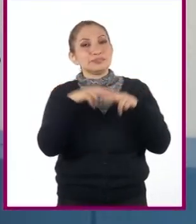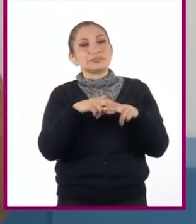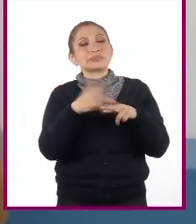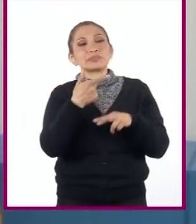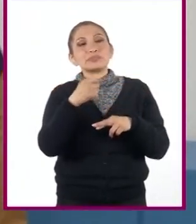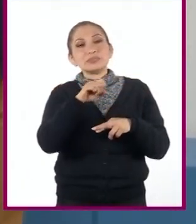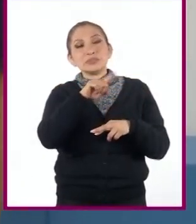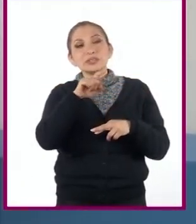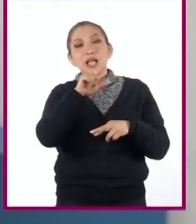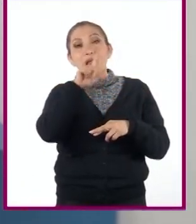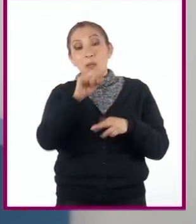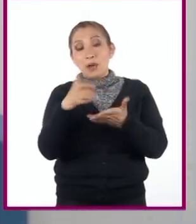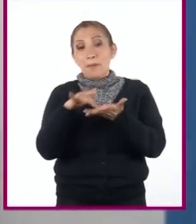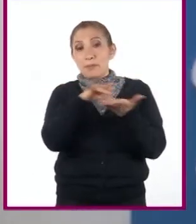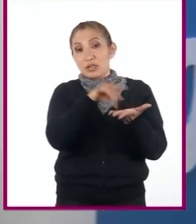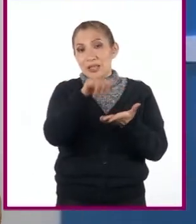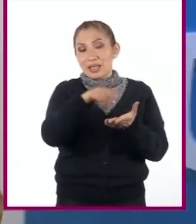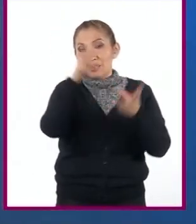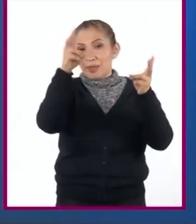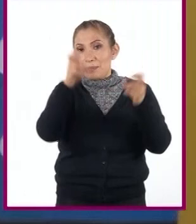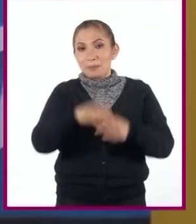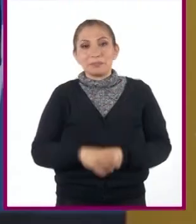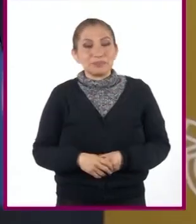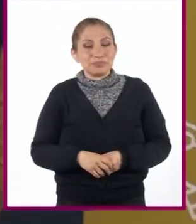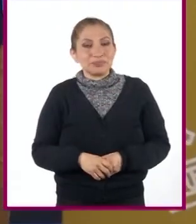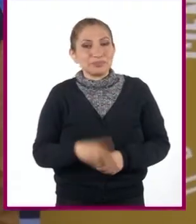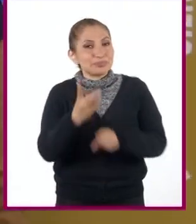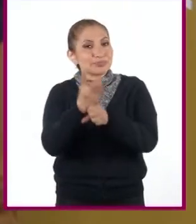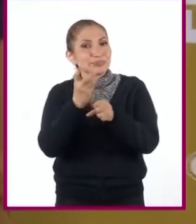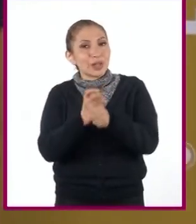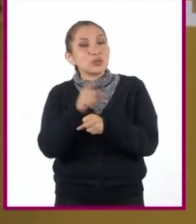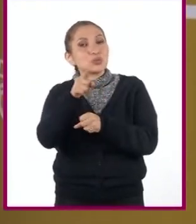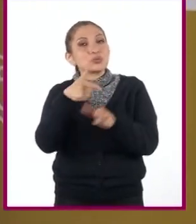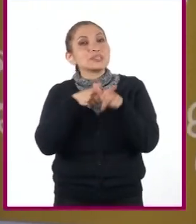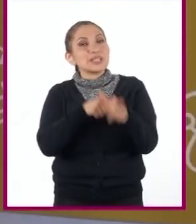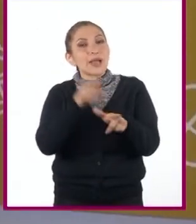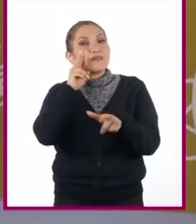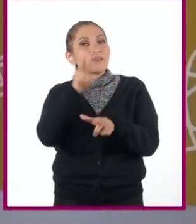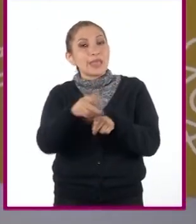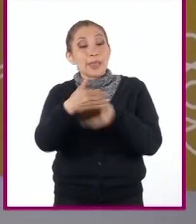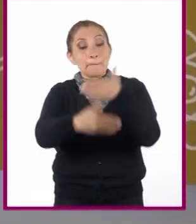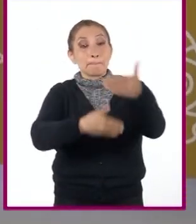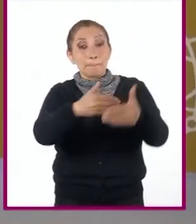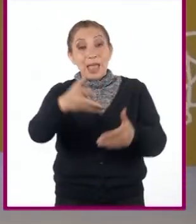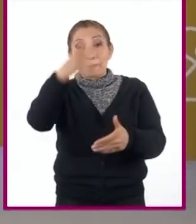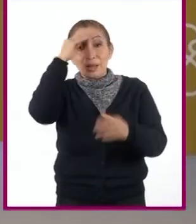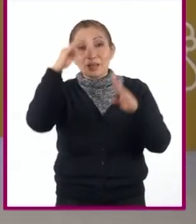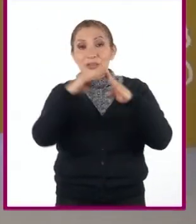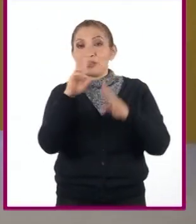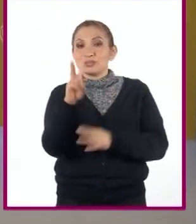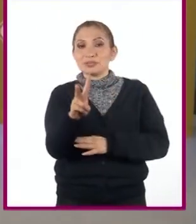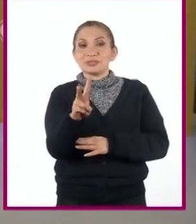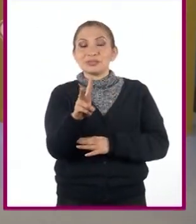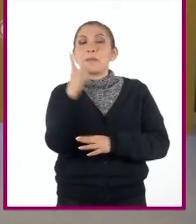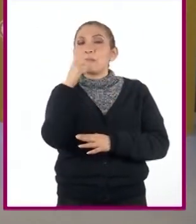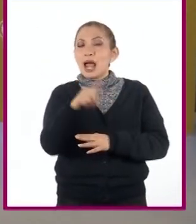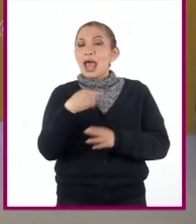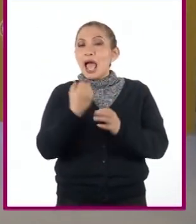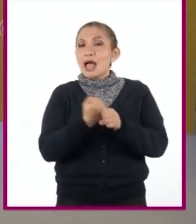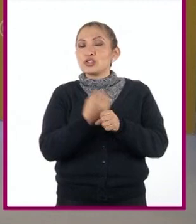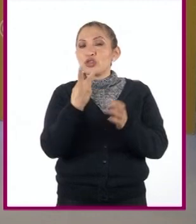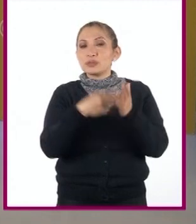su valiosa intervención en el programa de hoy. Les invitamos a que continúen viendo las emisiones de Aprende en Casa 2 para el